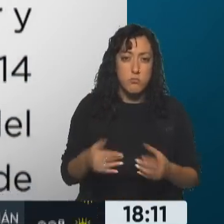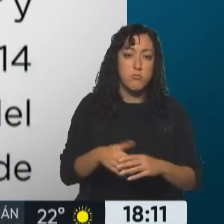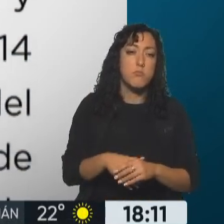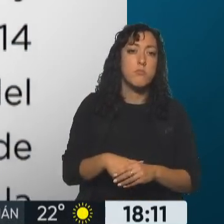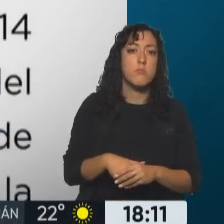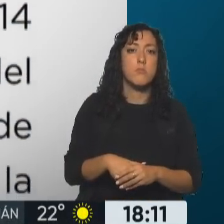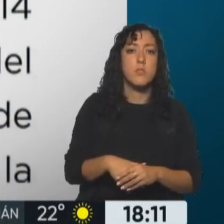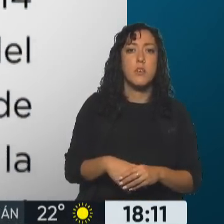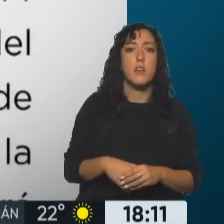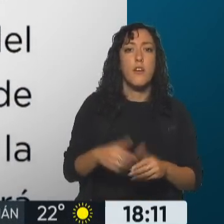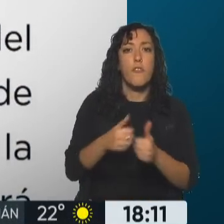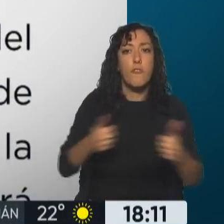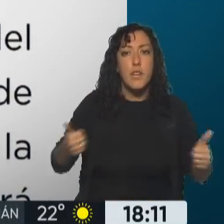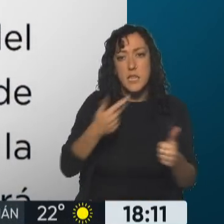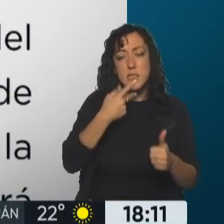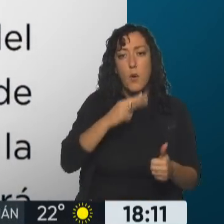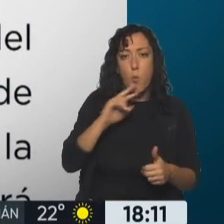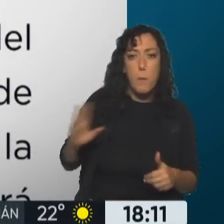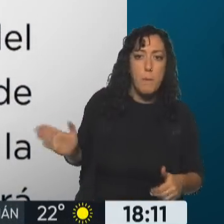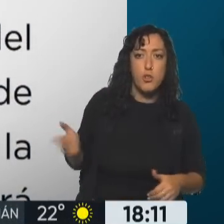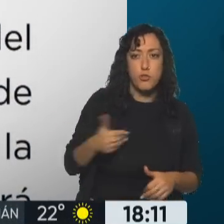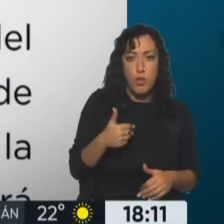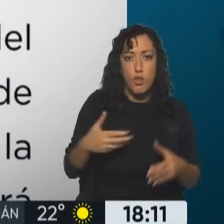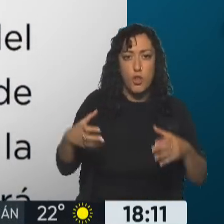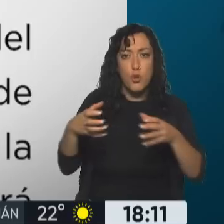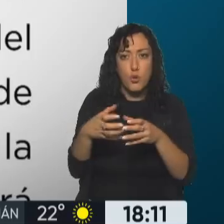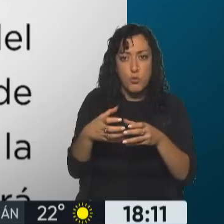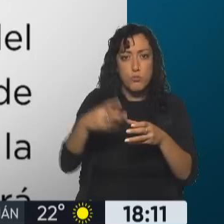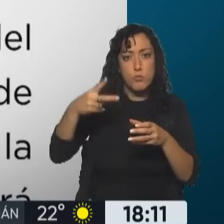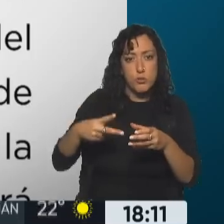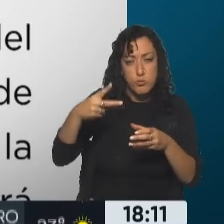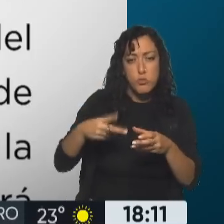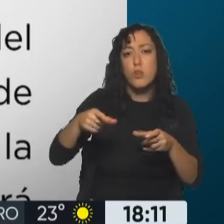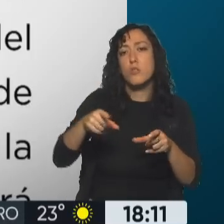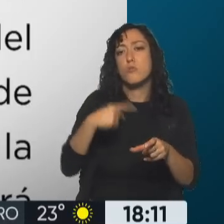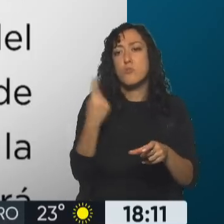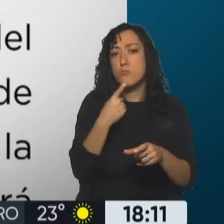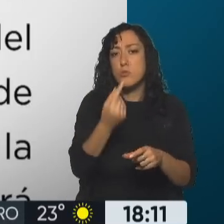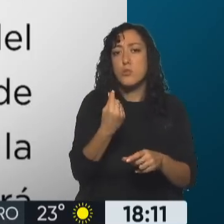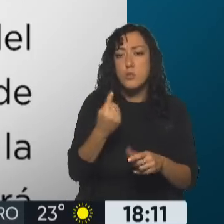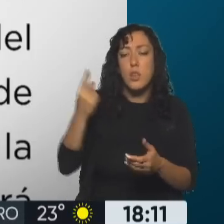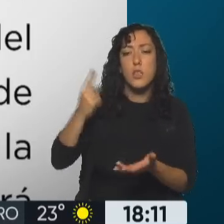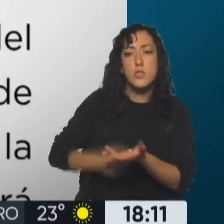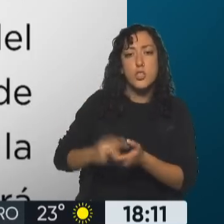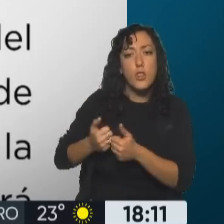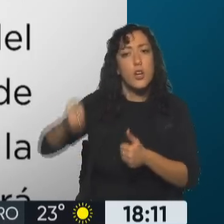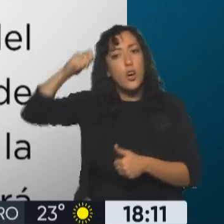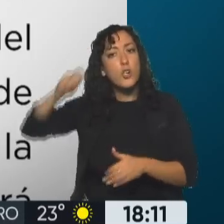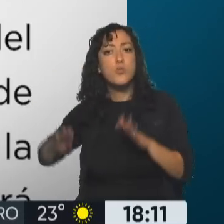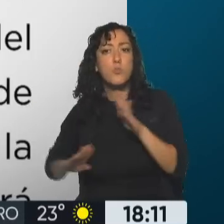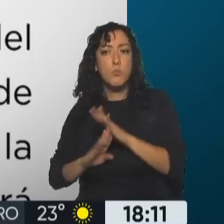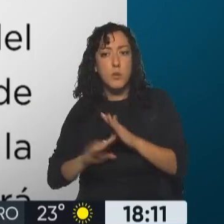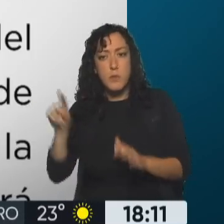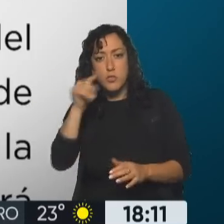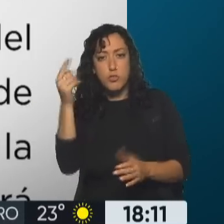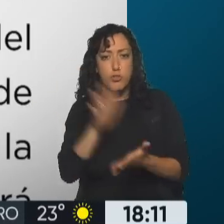entrampados. El Frente San Juan por Todos, su agrupación Vamos San Juan, comunica que tras la medida cautelar dispuesta por la Corte Suprema de Justicia de la Nación,